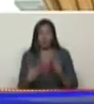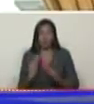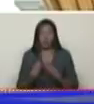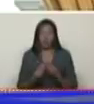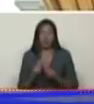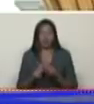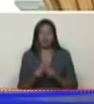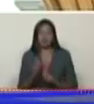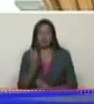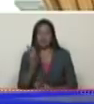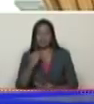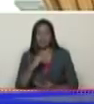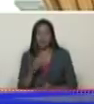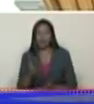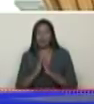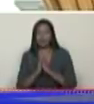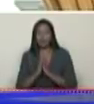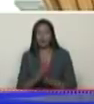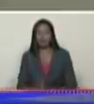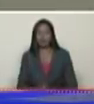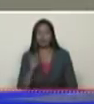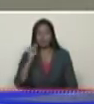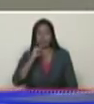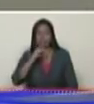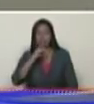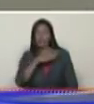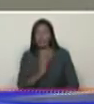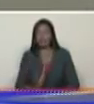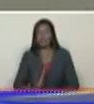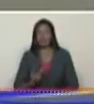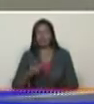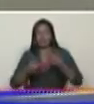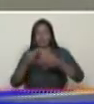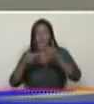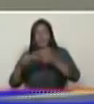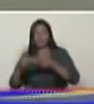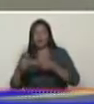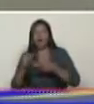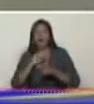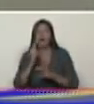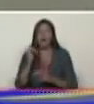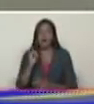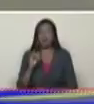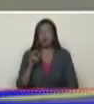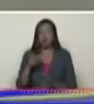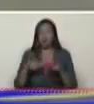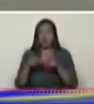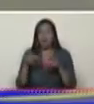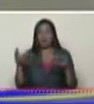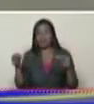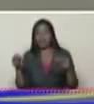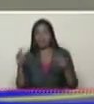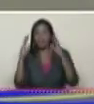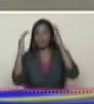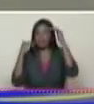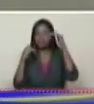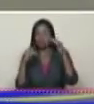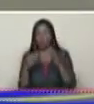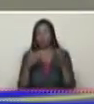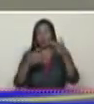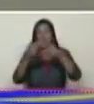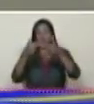falta por dar? Sí, por favor. Sí, presidente, este centro está construido, es el centro de hematoncología del Llanito, que se